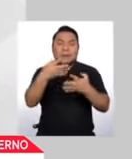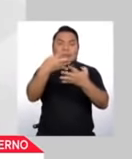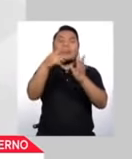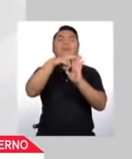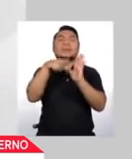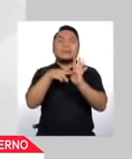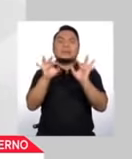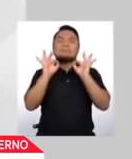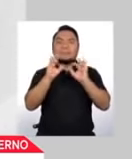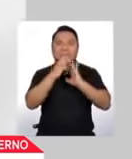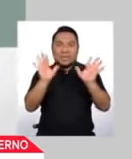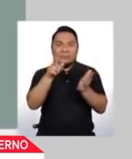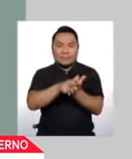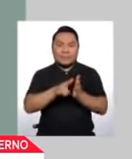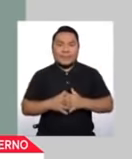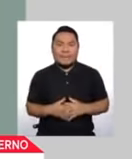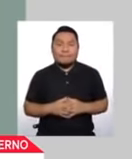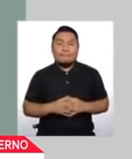registro exitoso.